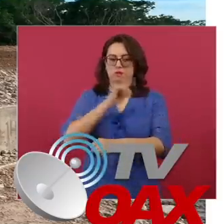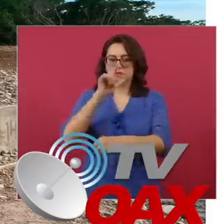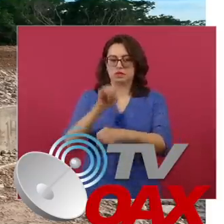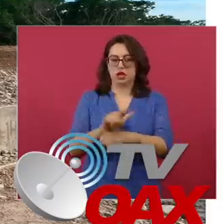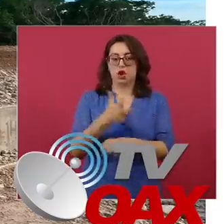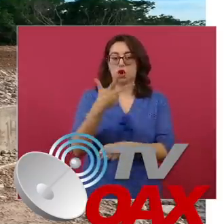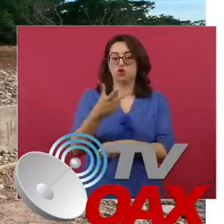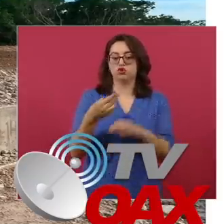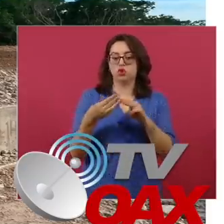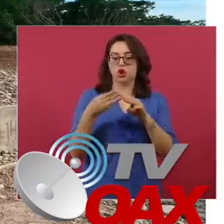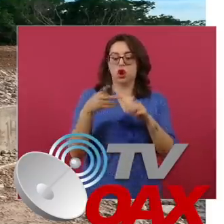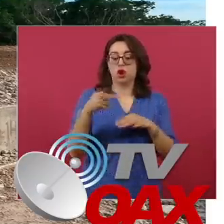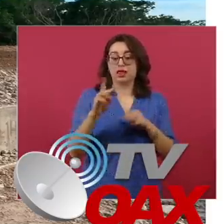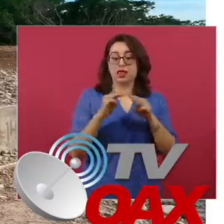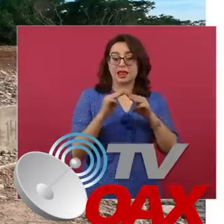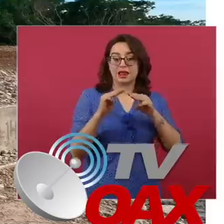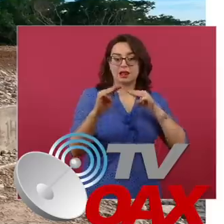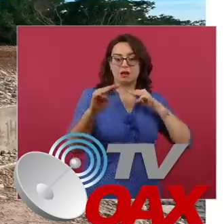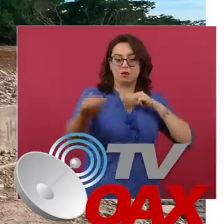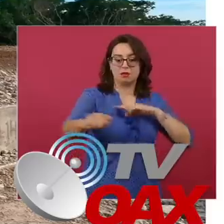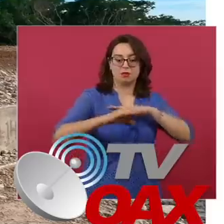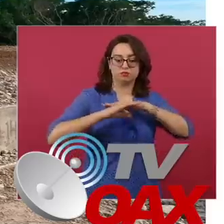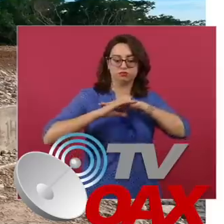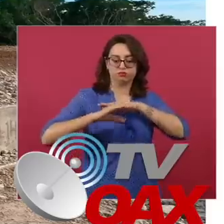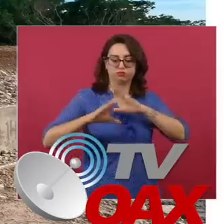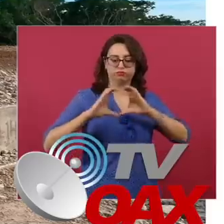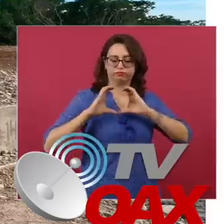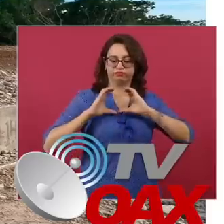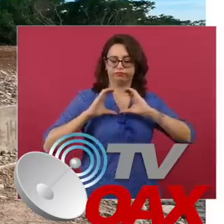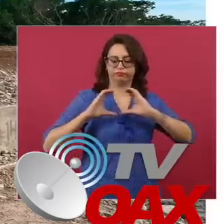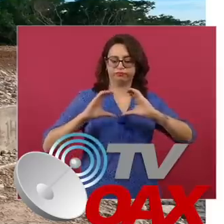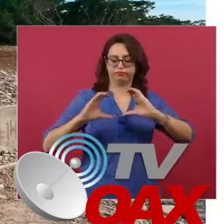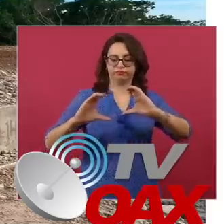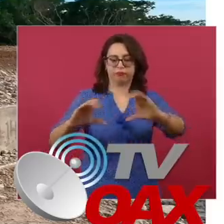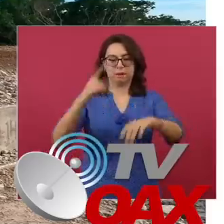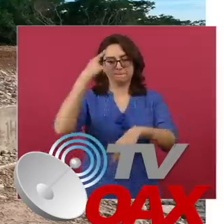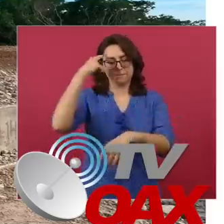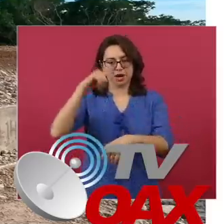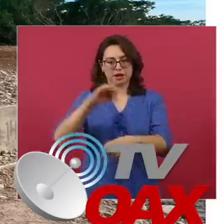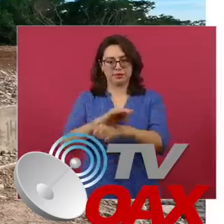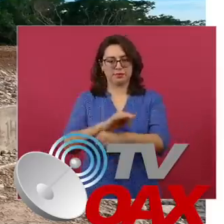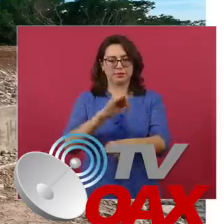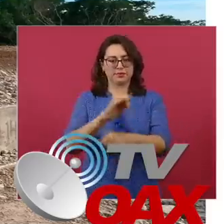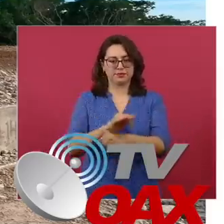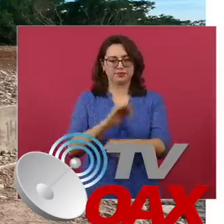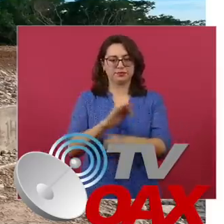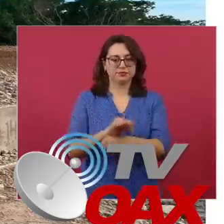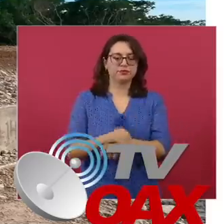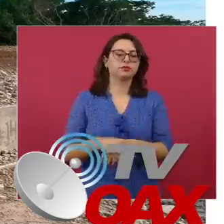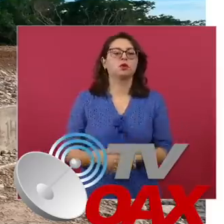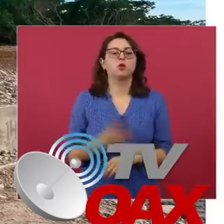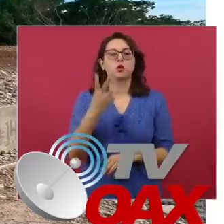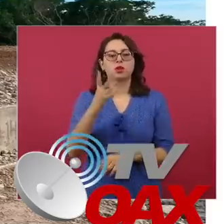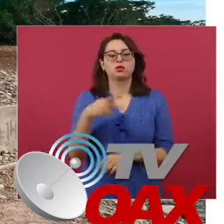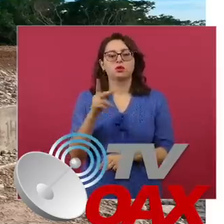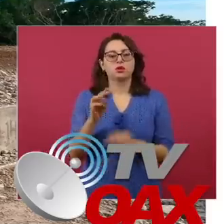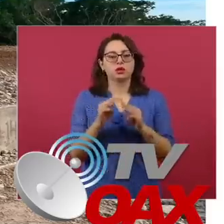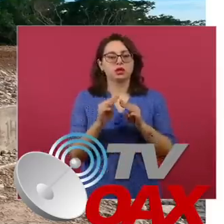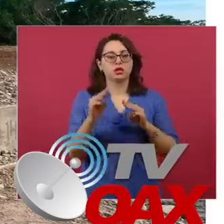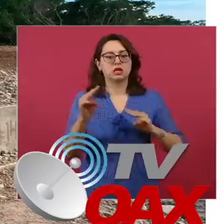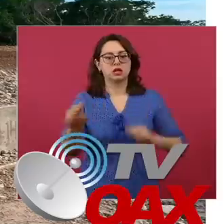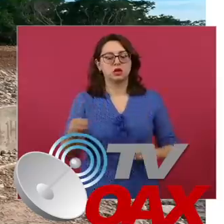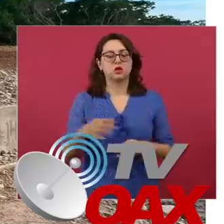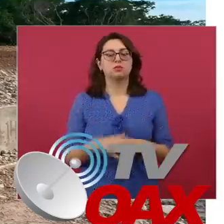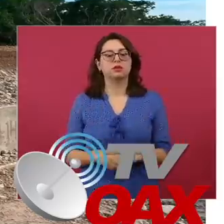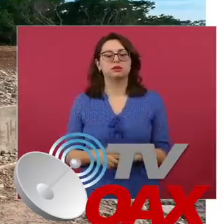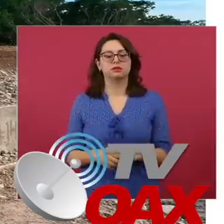kilómetros completos de la conformación del terreno natural, ya se tienen 4 kilómetros de losa de concreto, el terraplén sobre